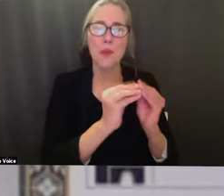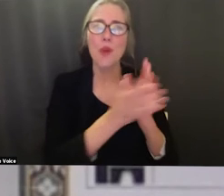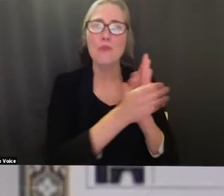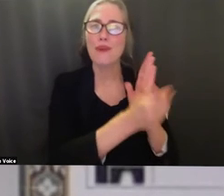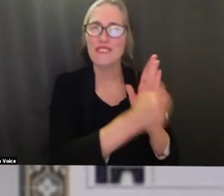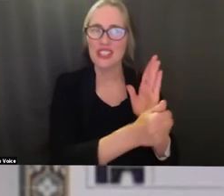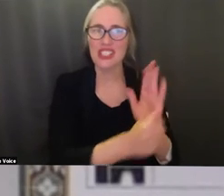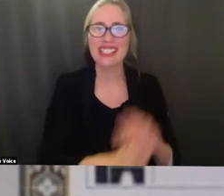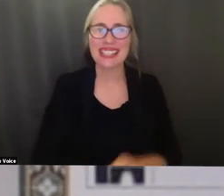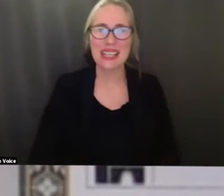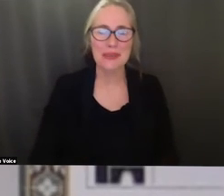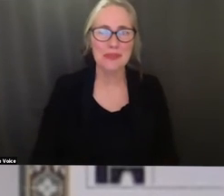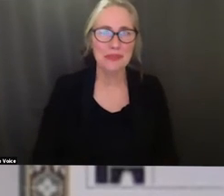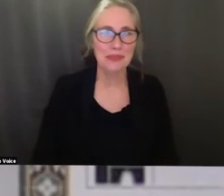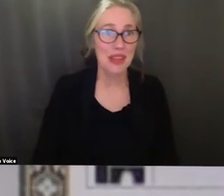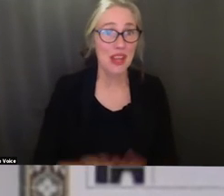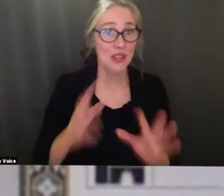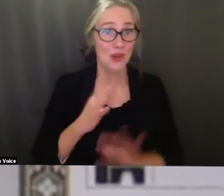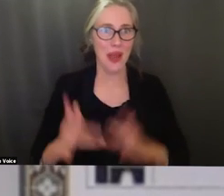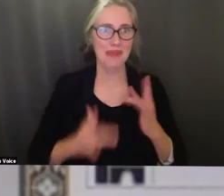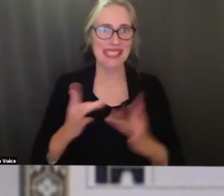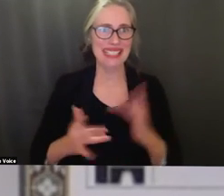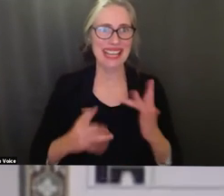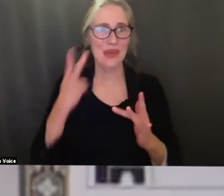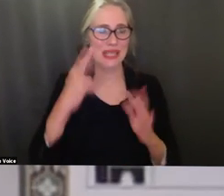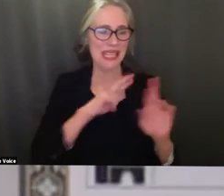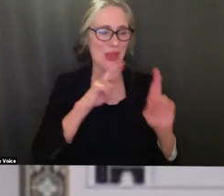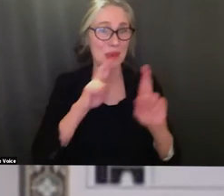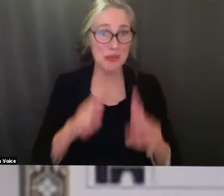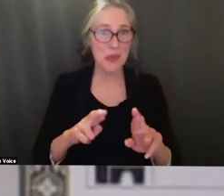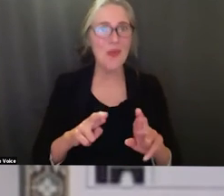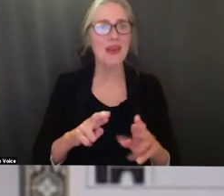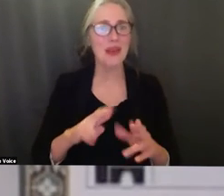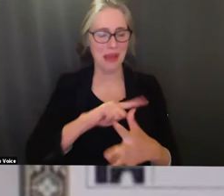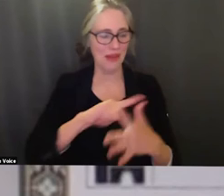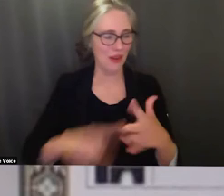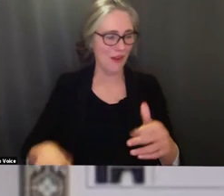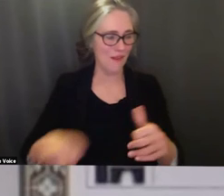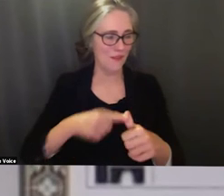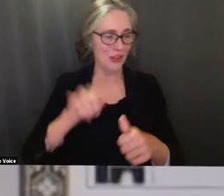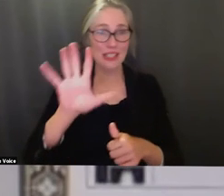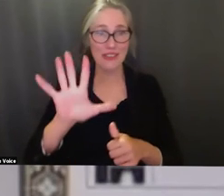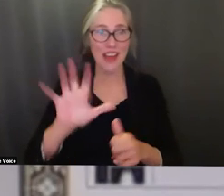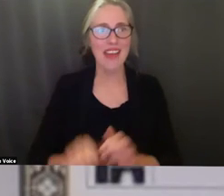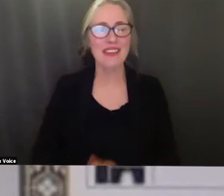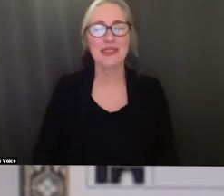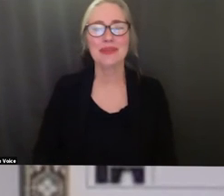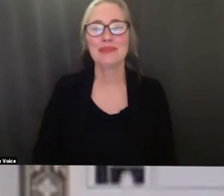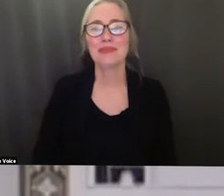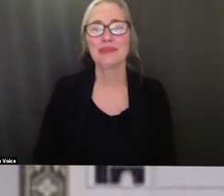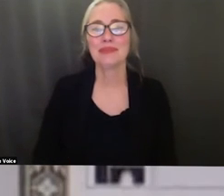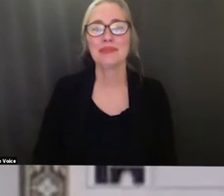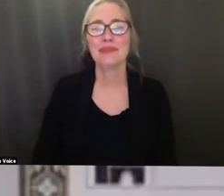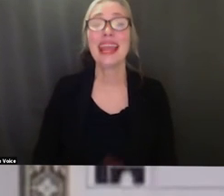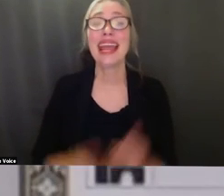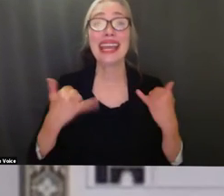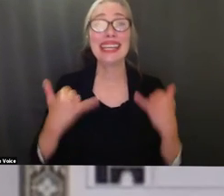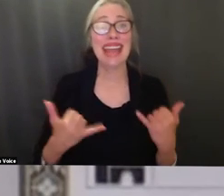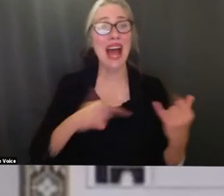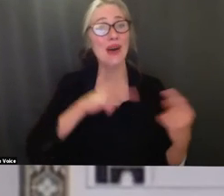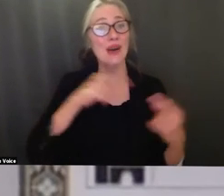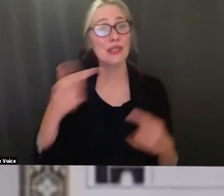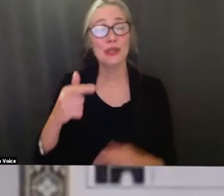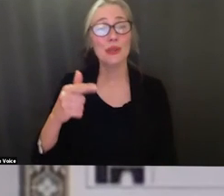en estas áreas. Qué bueno que este informe existe y sí, Ahora le voy a ceder la palabra a la señora Escobedo y la